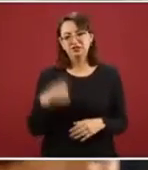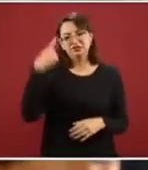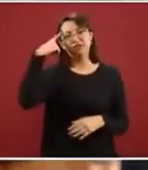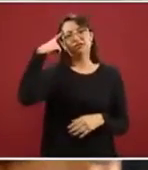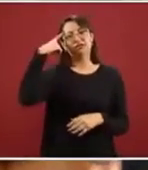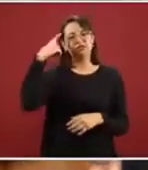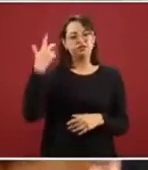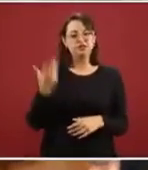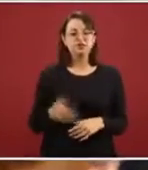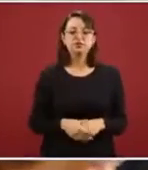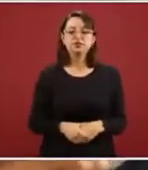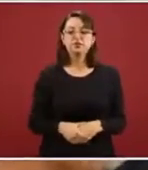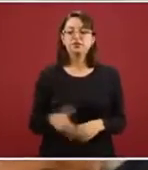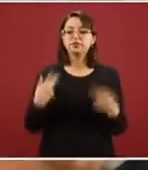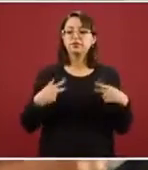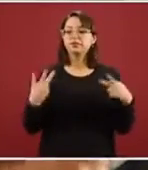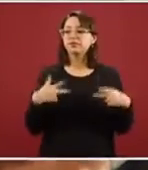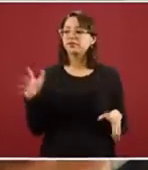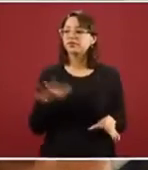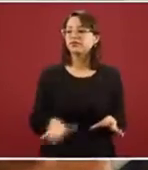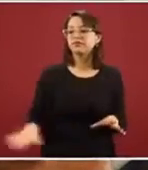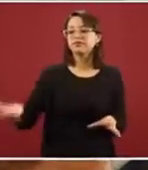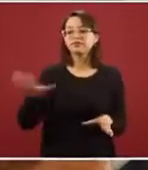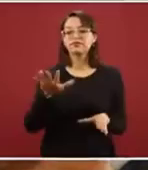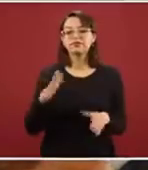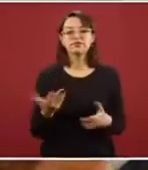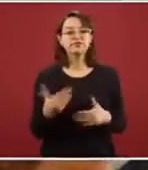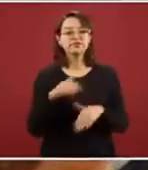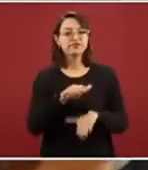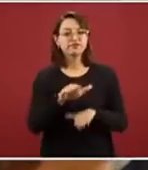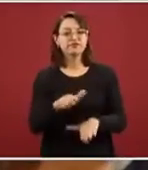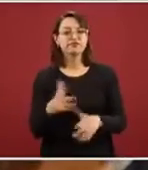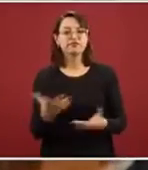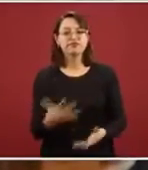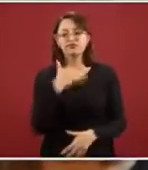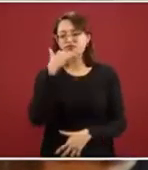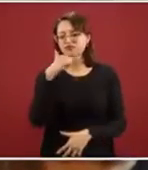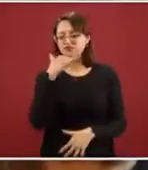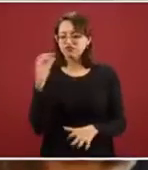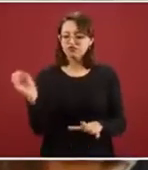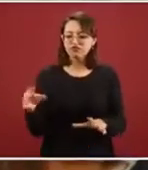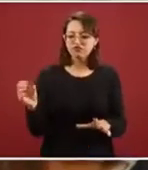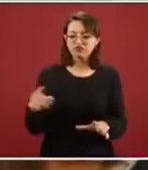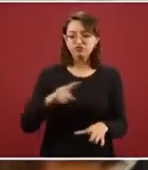concientización a la población en materia de los desechos tóxicos